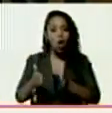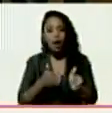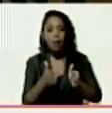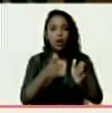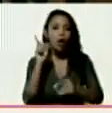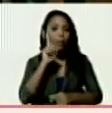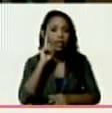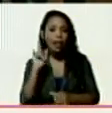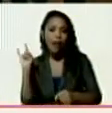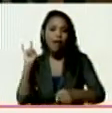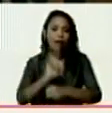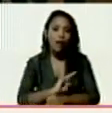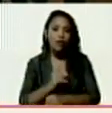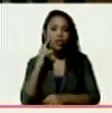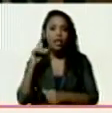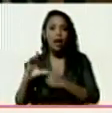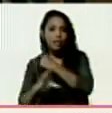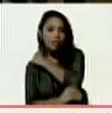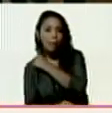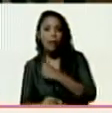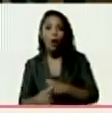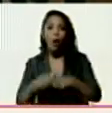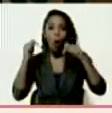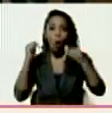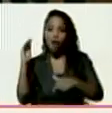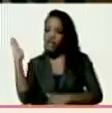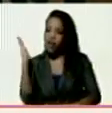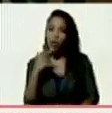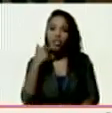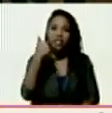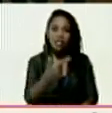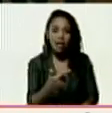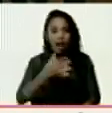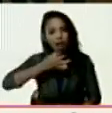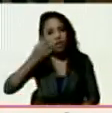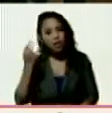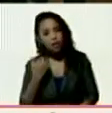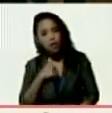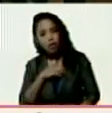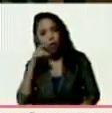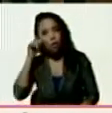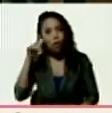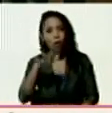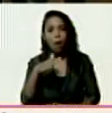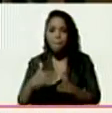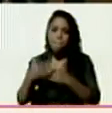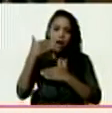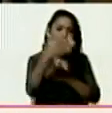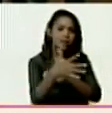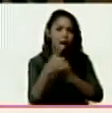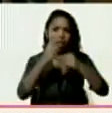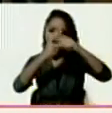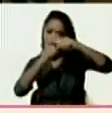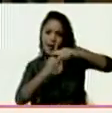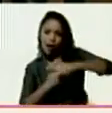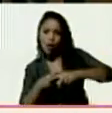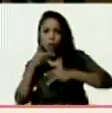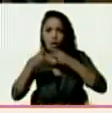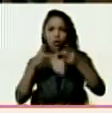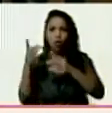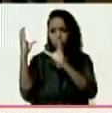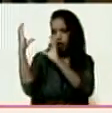del engaño y de la estafa. Hoy venimos a decirle la verdad a nuestro pueblo, más allá de los cálculos políticos, más